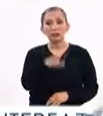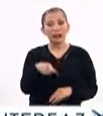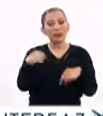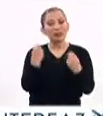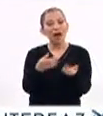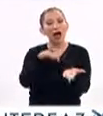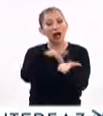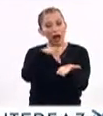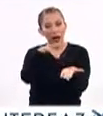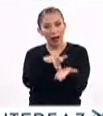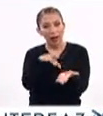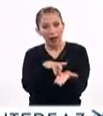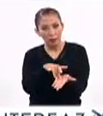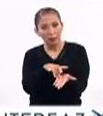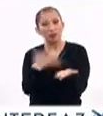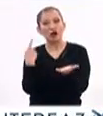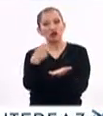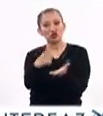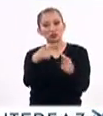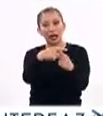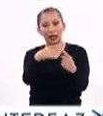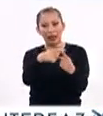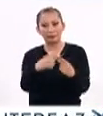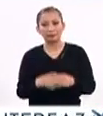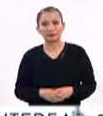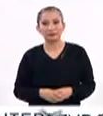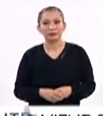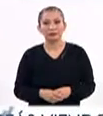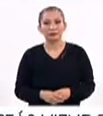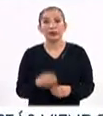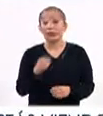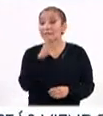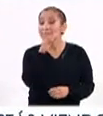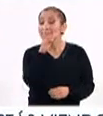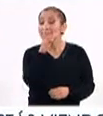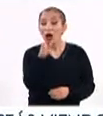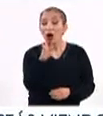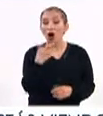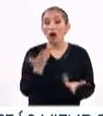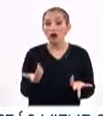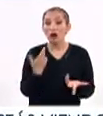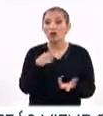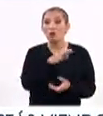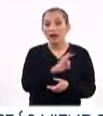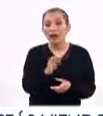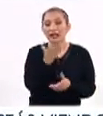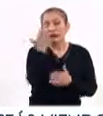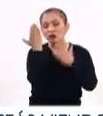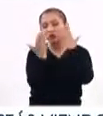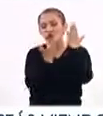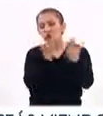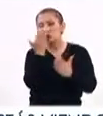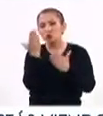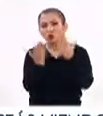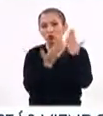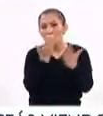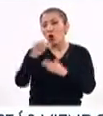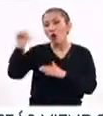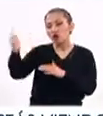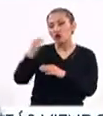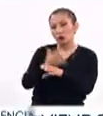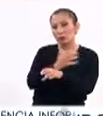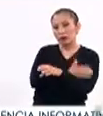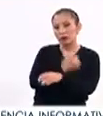brindándole apoyo en tus tareas. Y lo mejor, podrás estudiar con